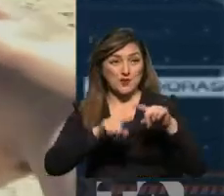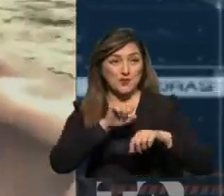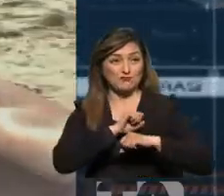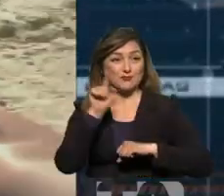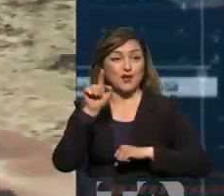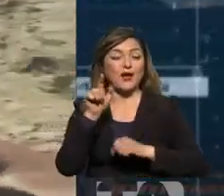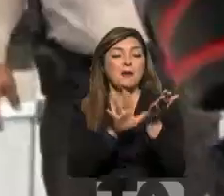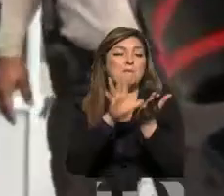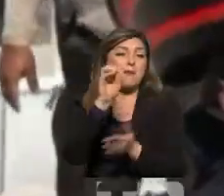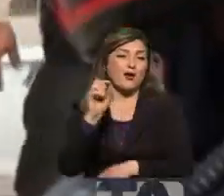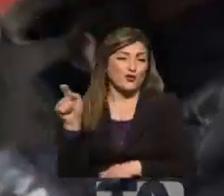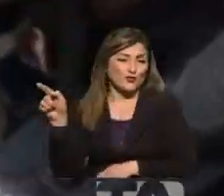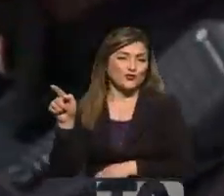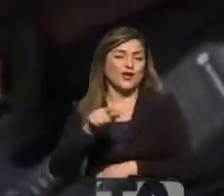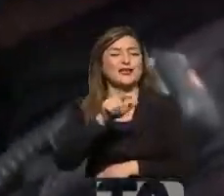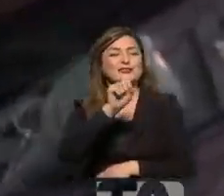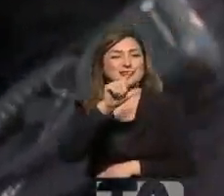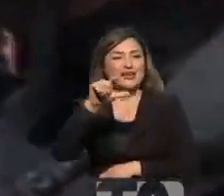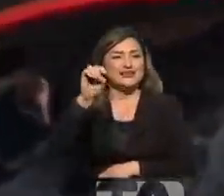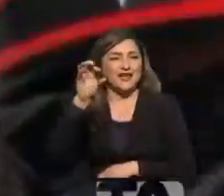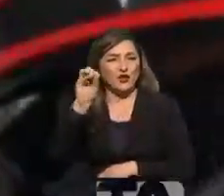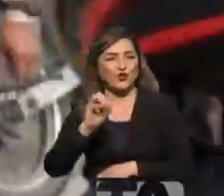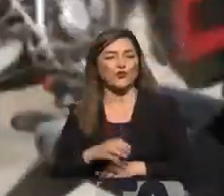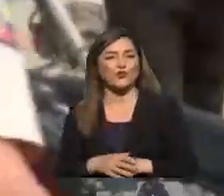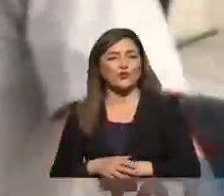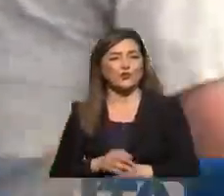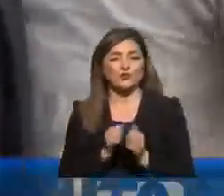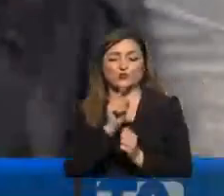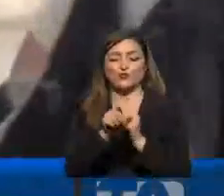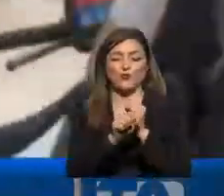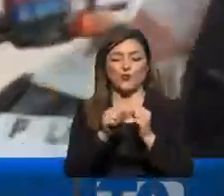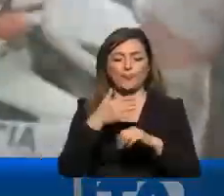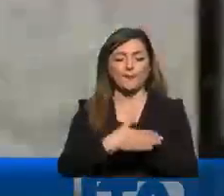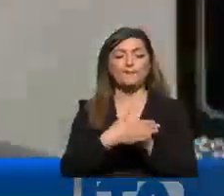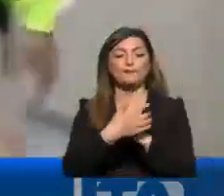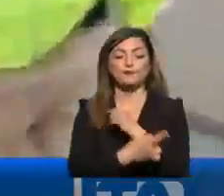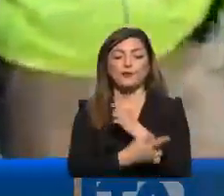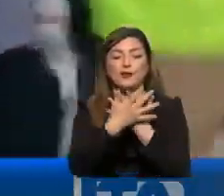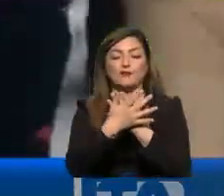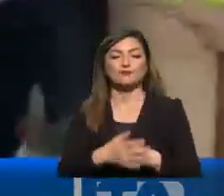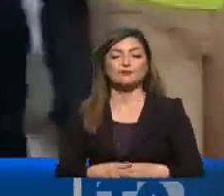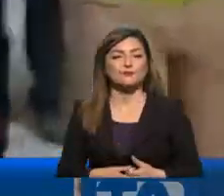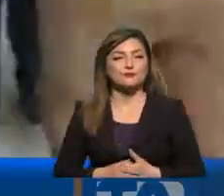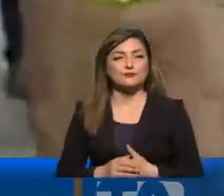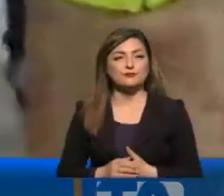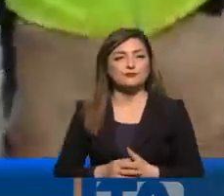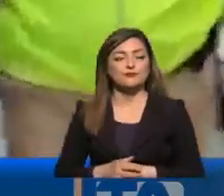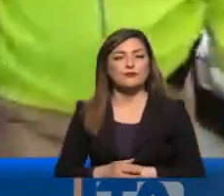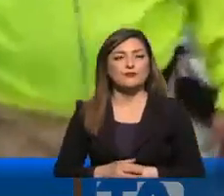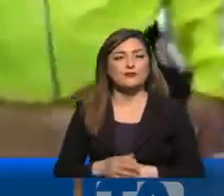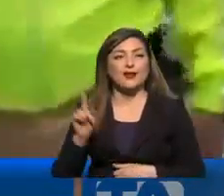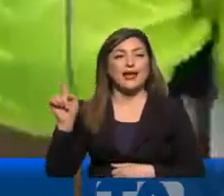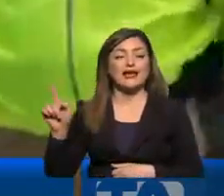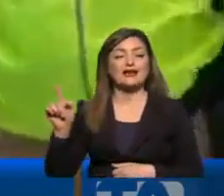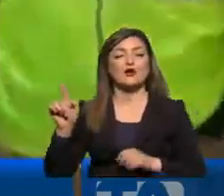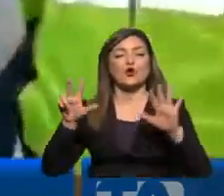salcedo y casi un año después de uno de los casos que más se escandalizó durante la pandemia hay sentencia muñoz fue